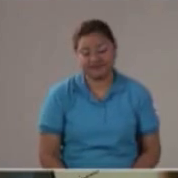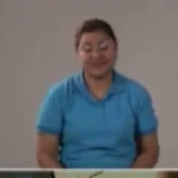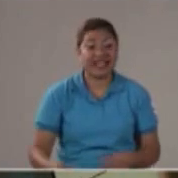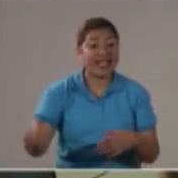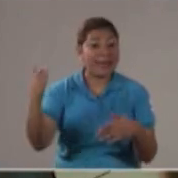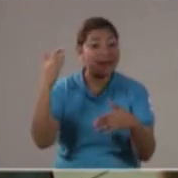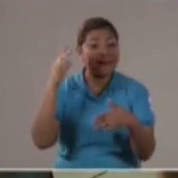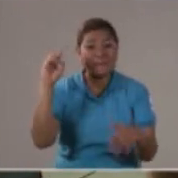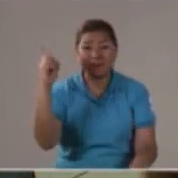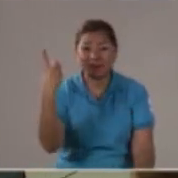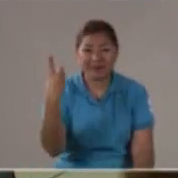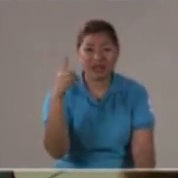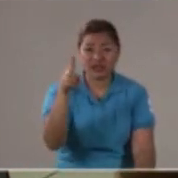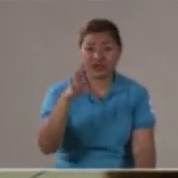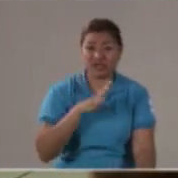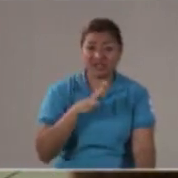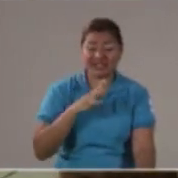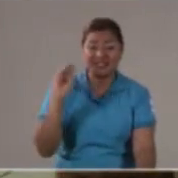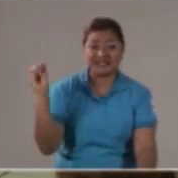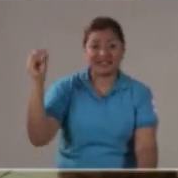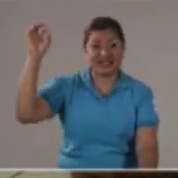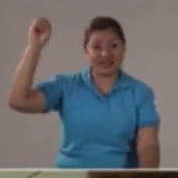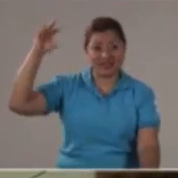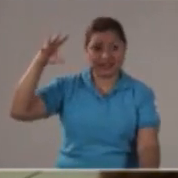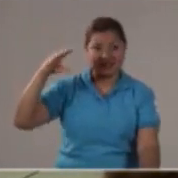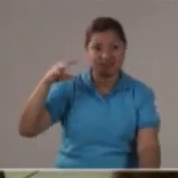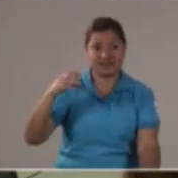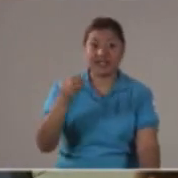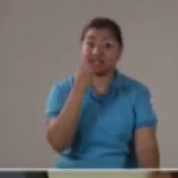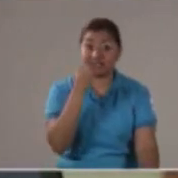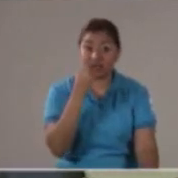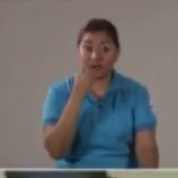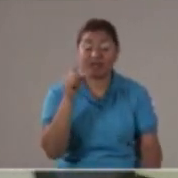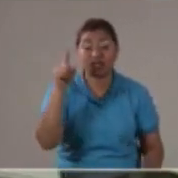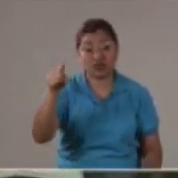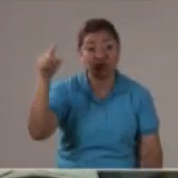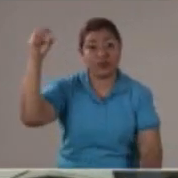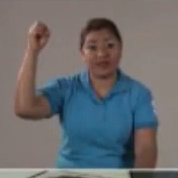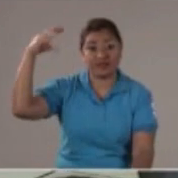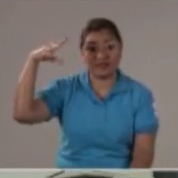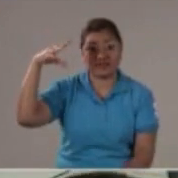Antes de comer la Santa Cena, antes de comerte el pan, bendice.